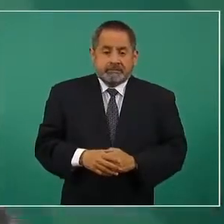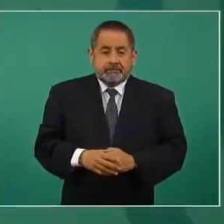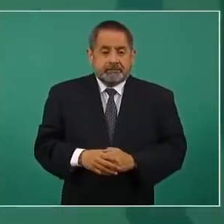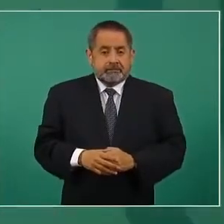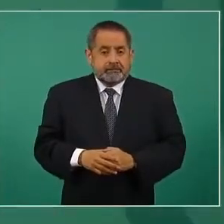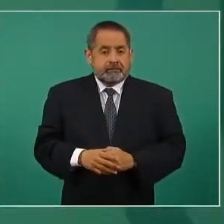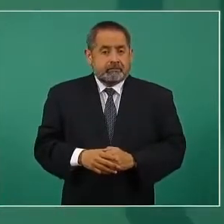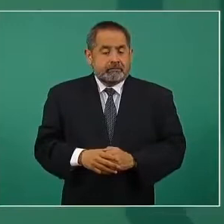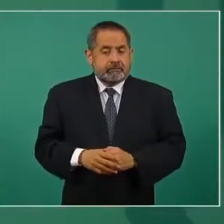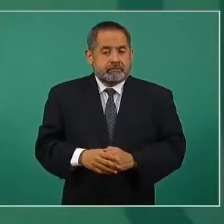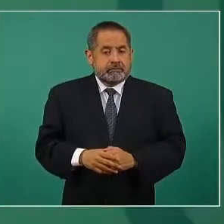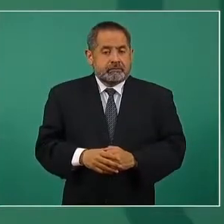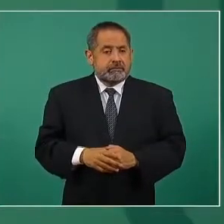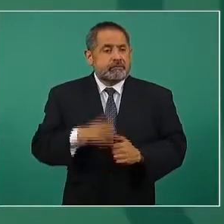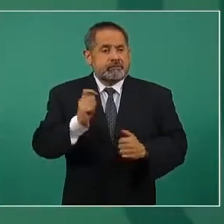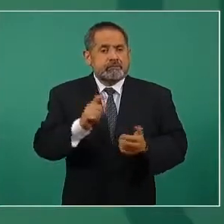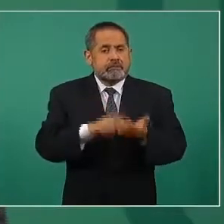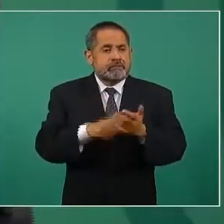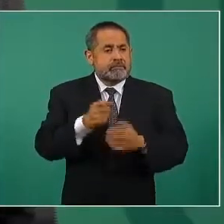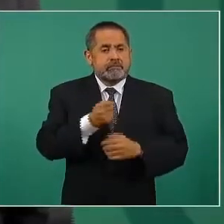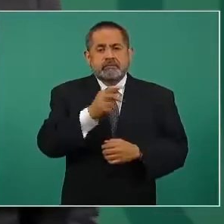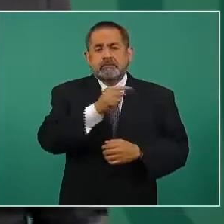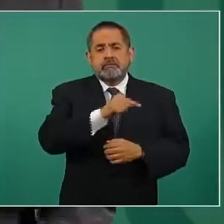porque hay